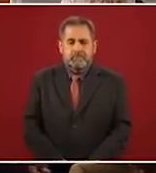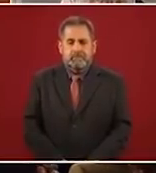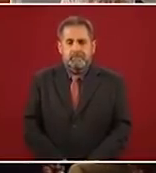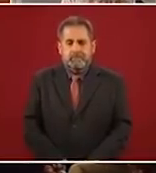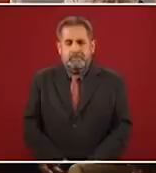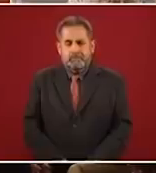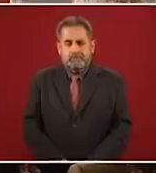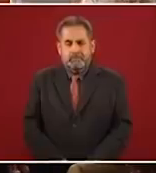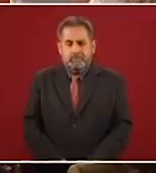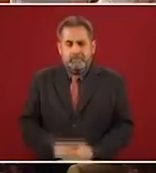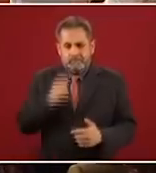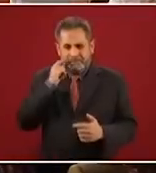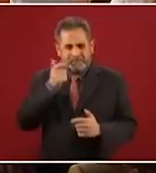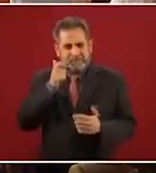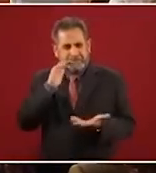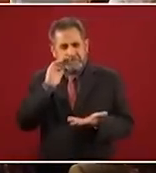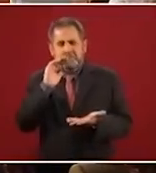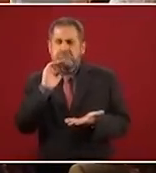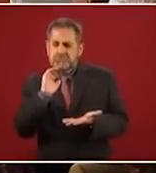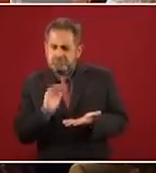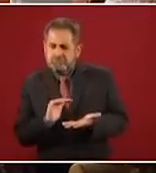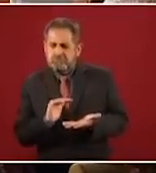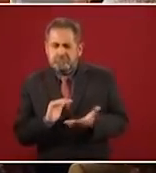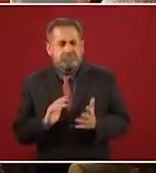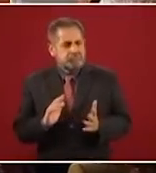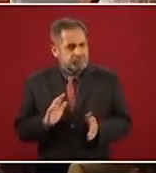Aquí tenemos una disminución considerable,